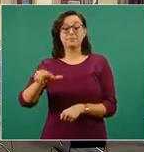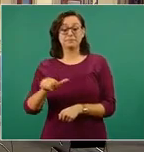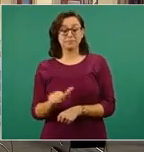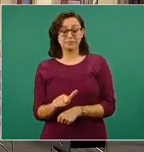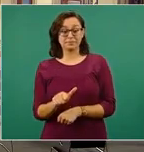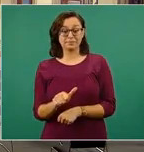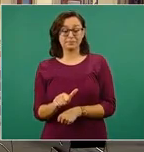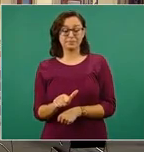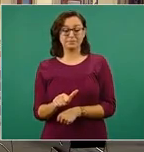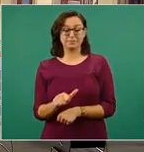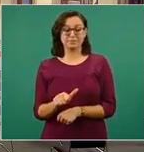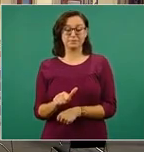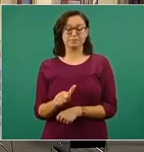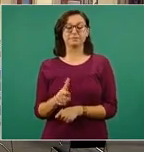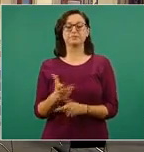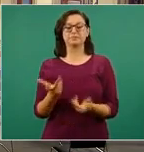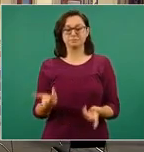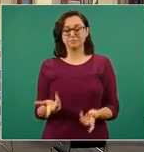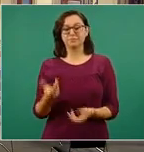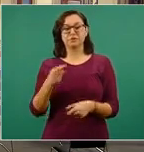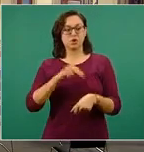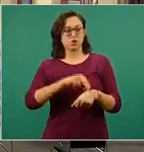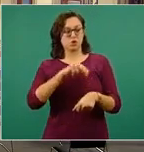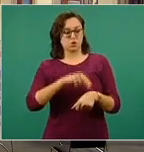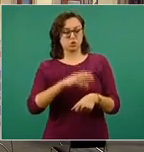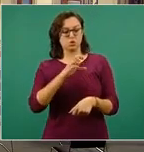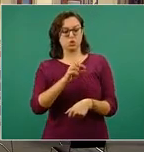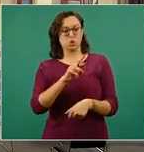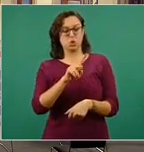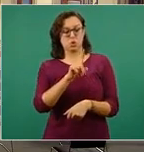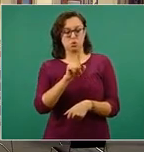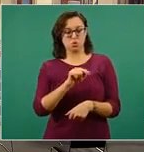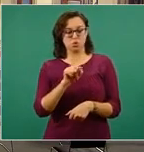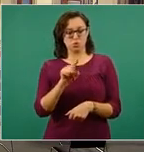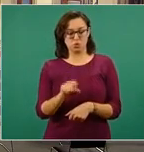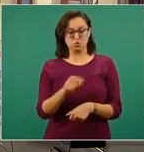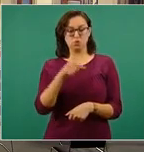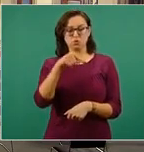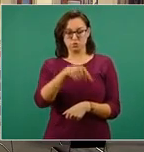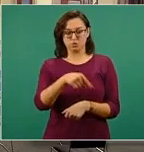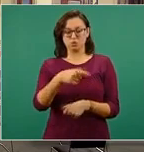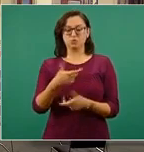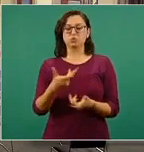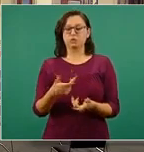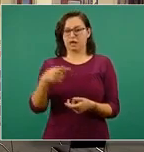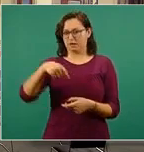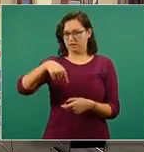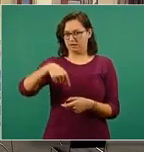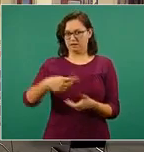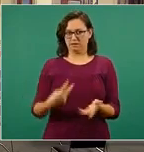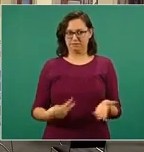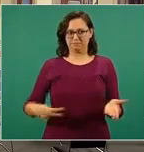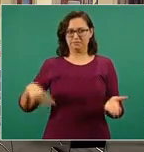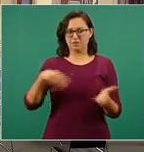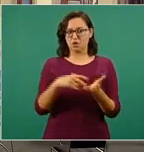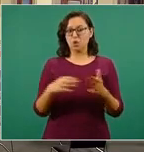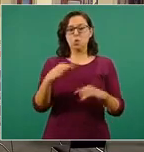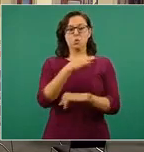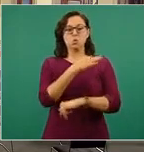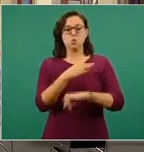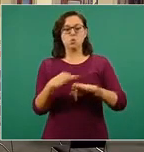seguiremos con la participación del doctor Cruz Castellanos aquí en Palacio Nacional, y para cerrar la